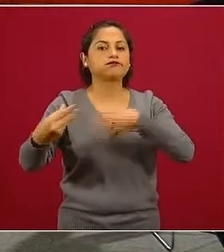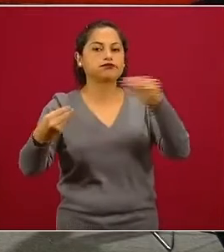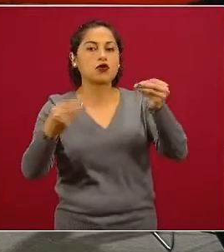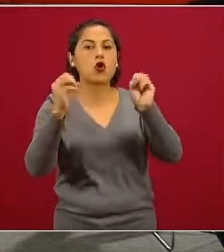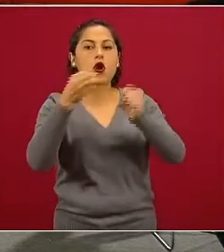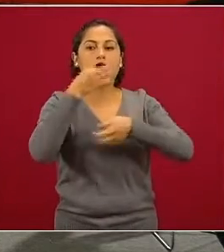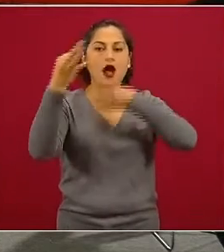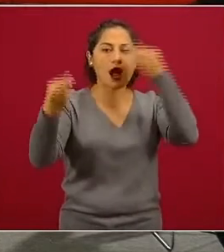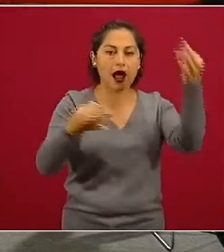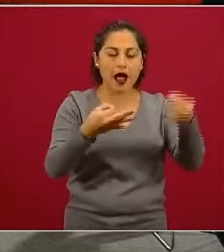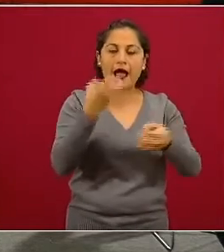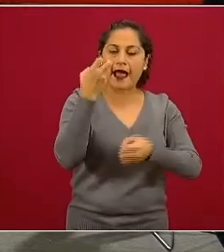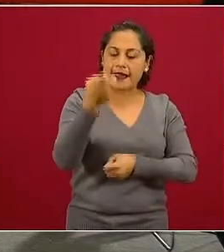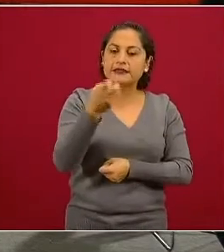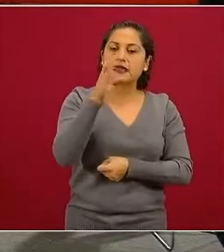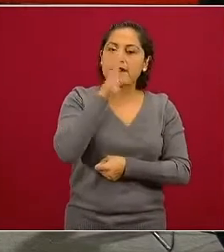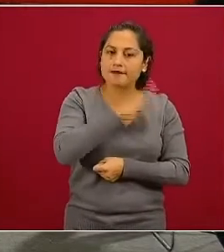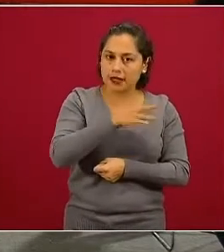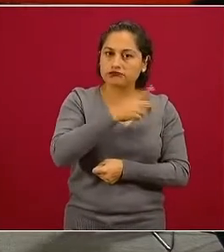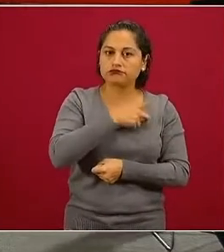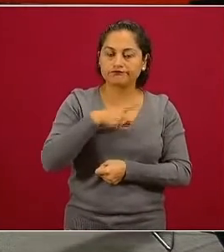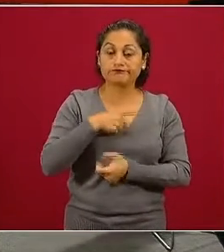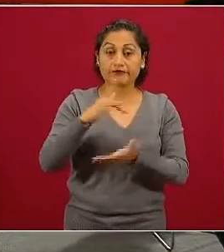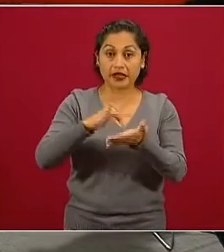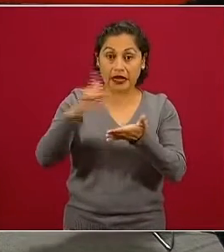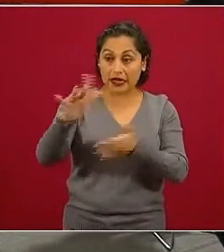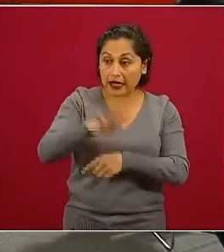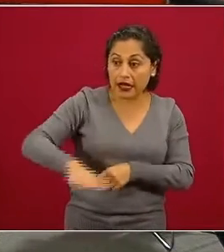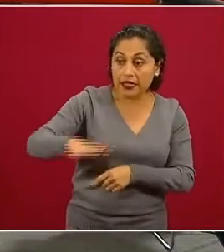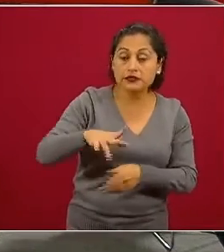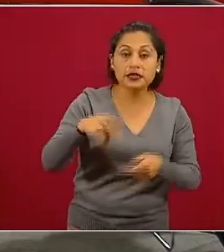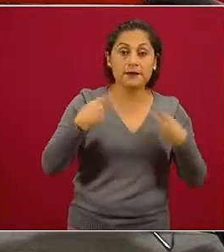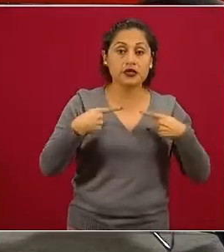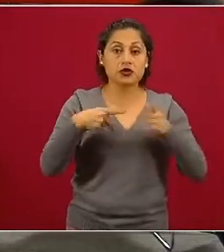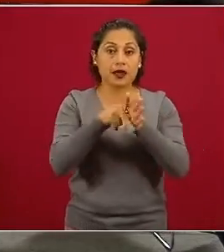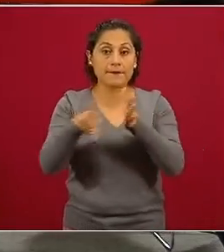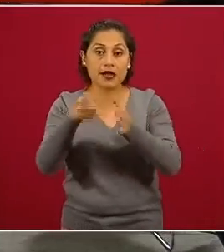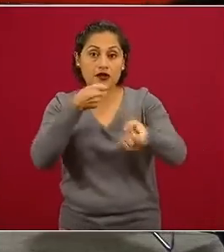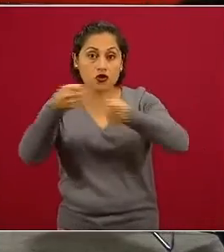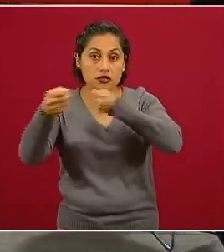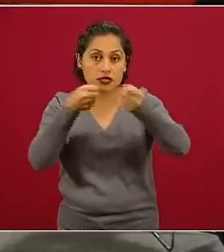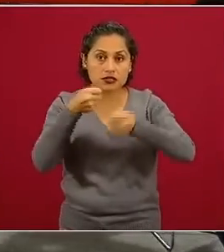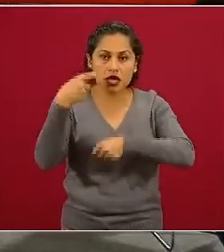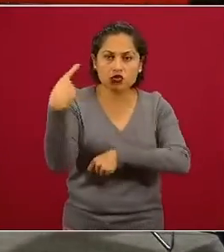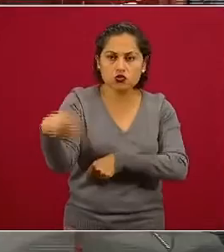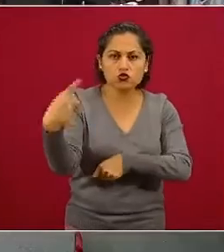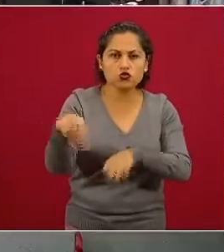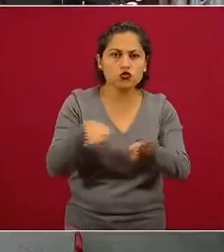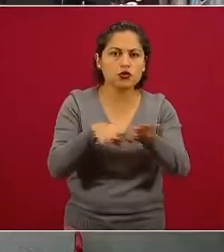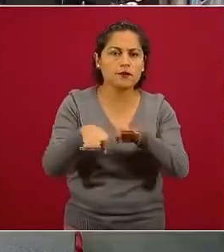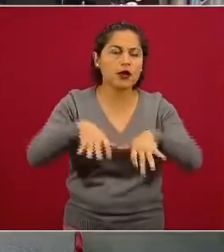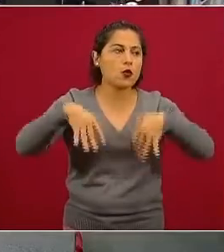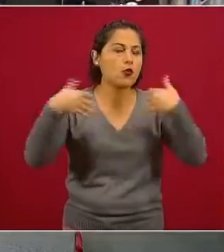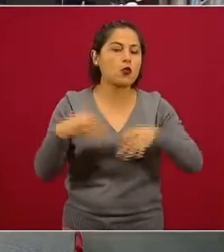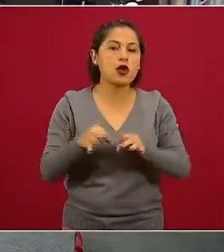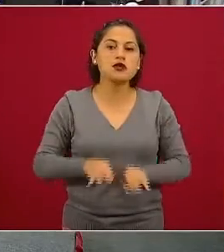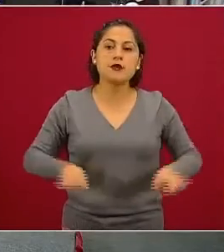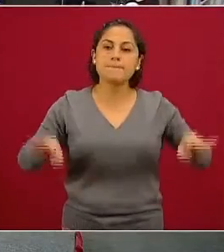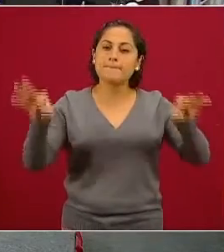conspiratorias. Solo vamos a combatir con eficacidad la pandemia si escuchamos a los científicos y no nos dejamos tomar por el